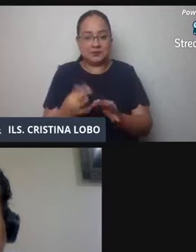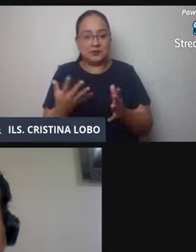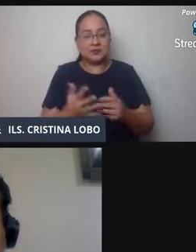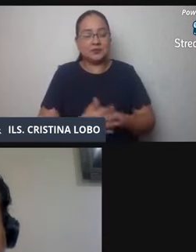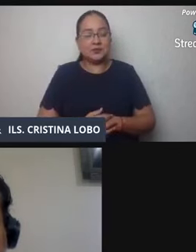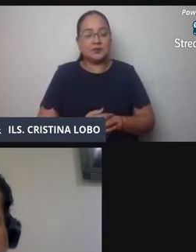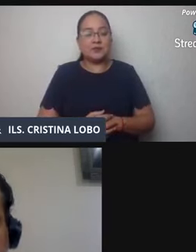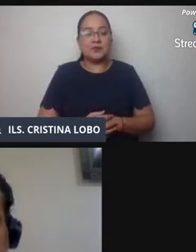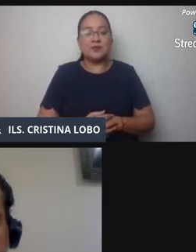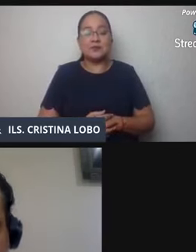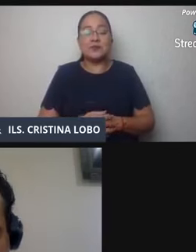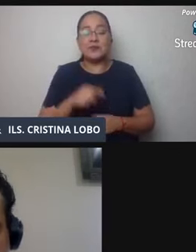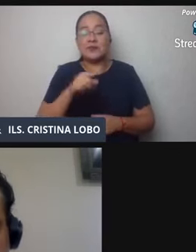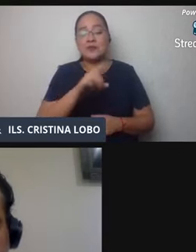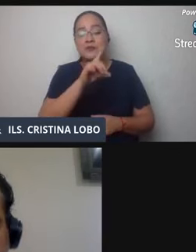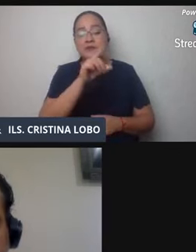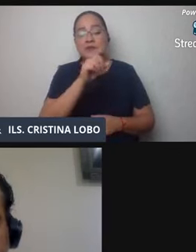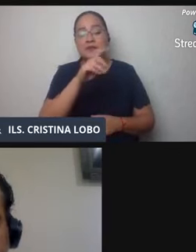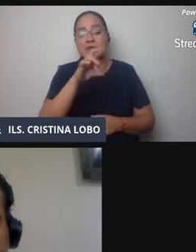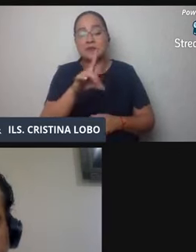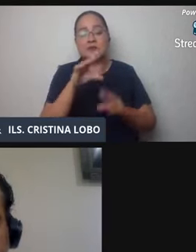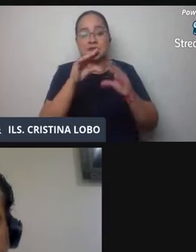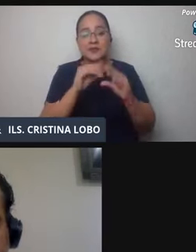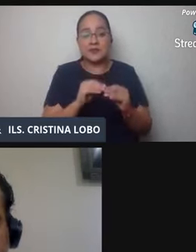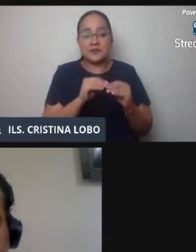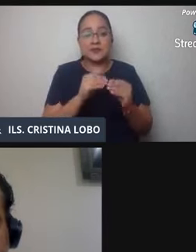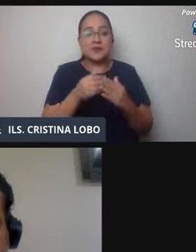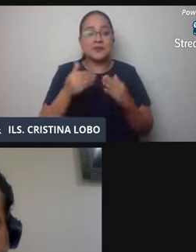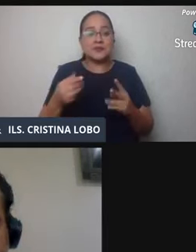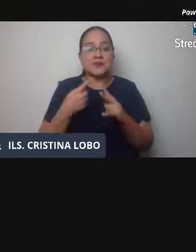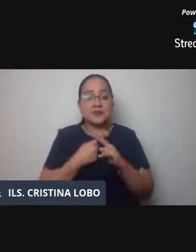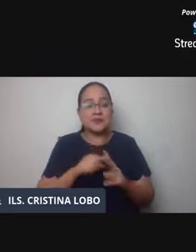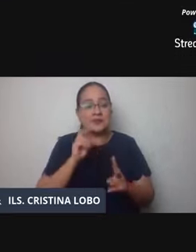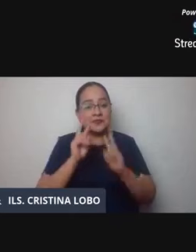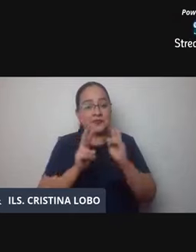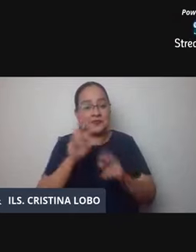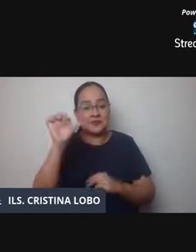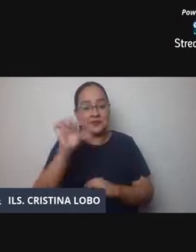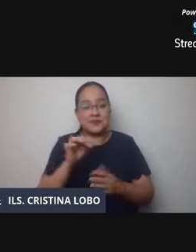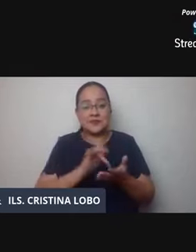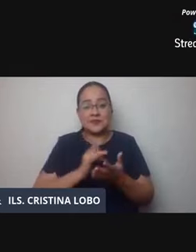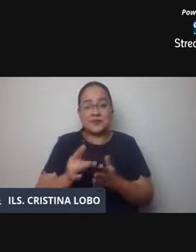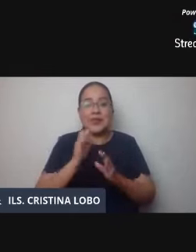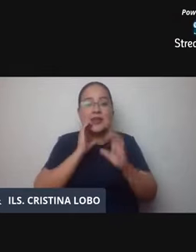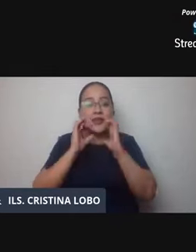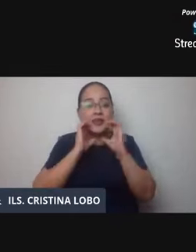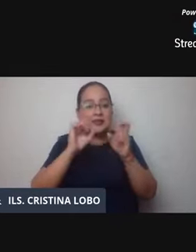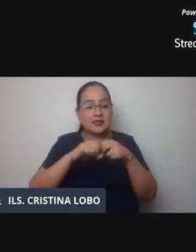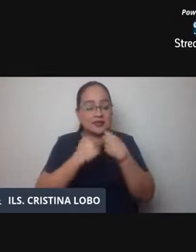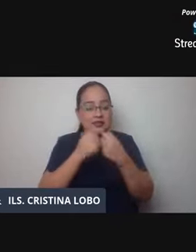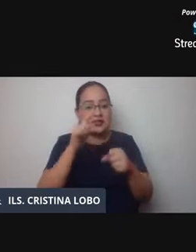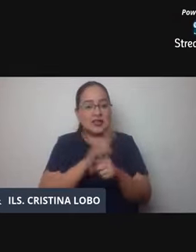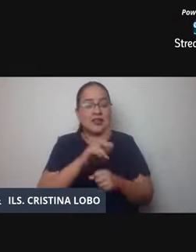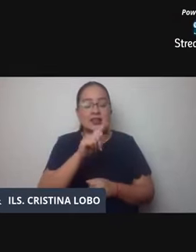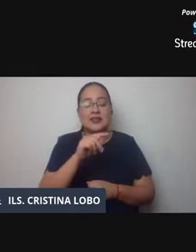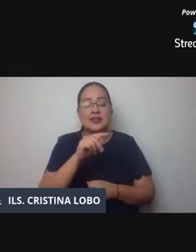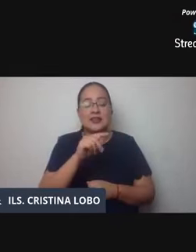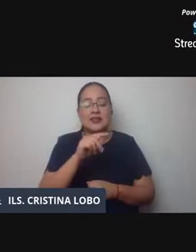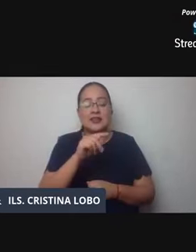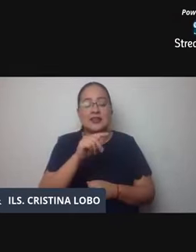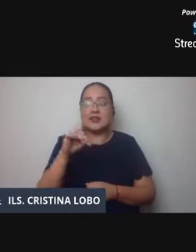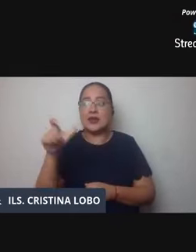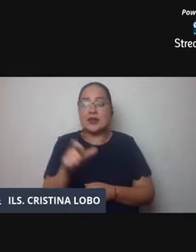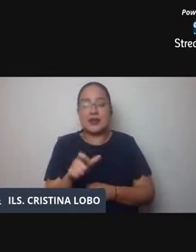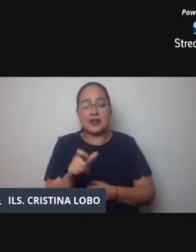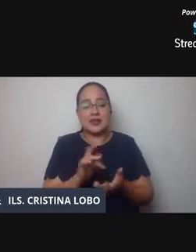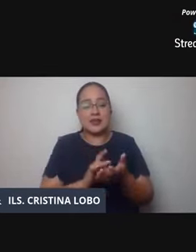bajo, hermano, para dar inicio a la charla de hoy, gracias a Comunicación Social del Tribunal Electoral de la Ciudad de México,